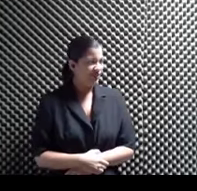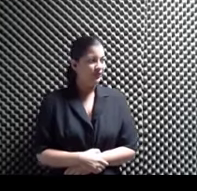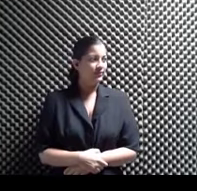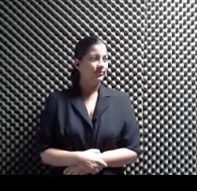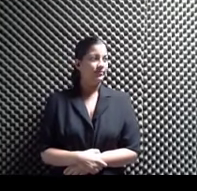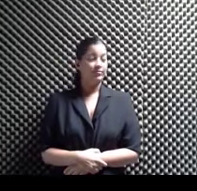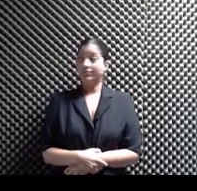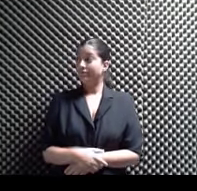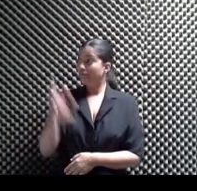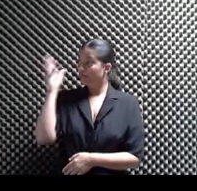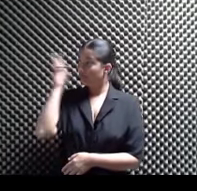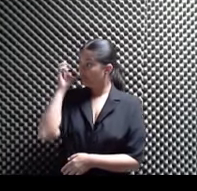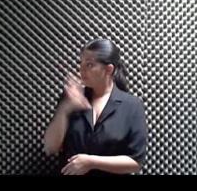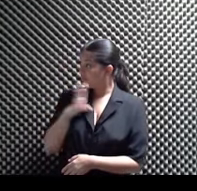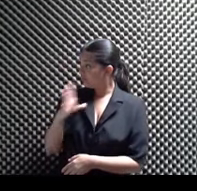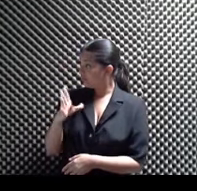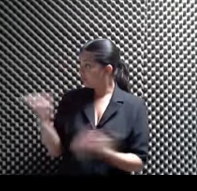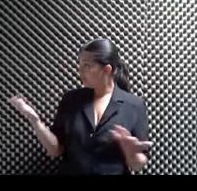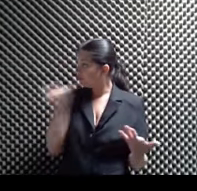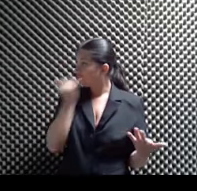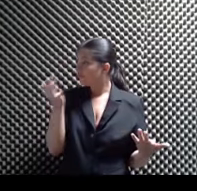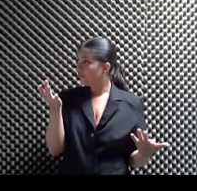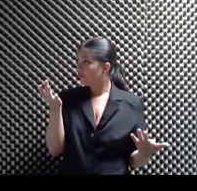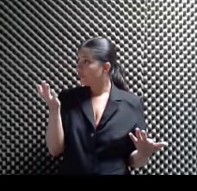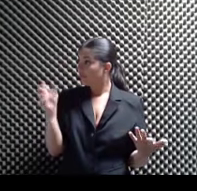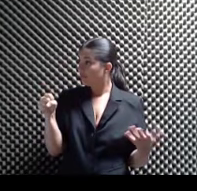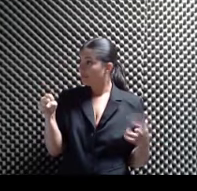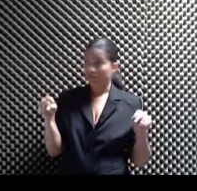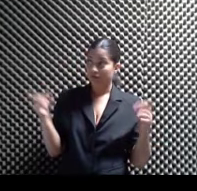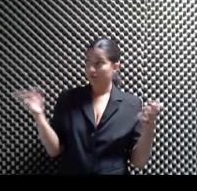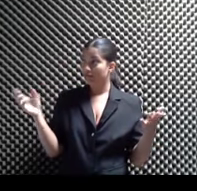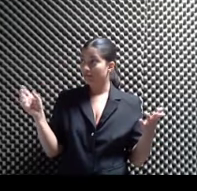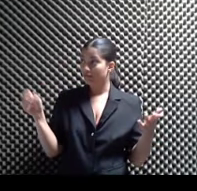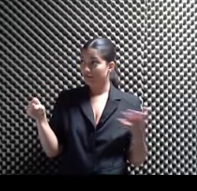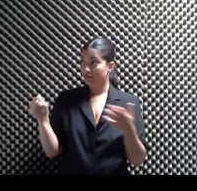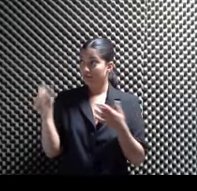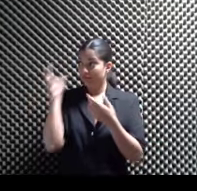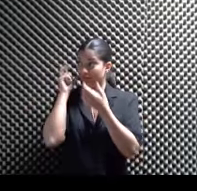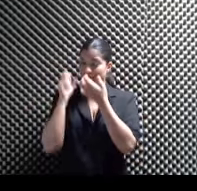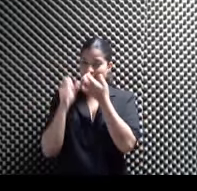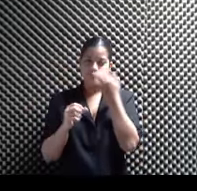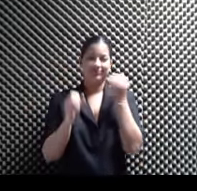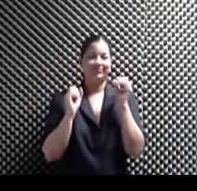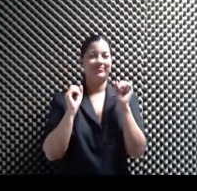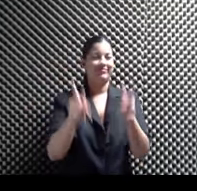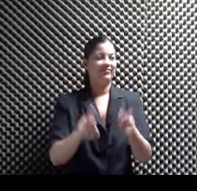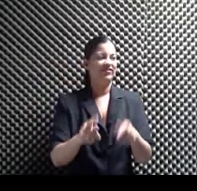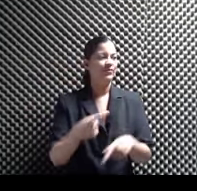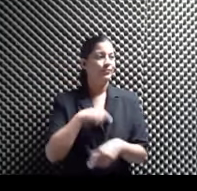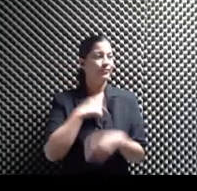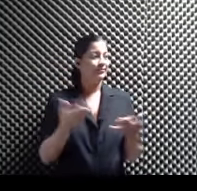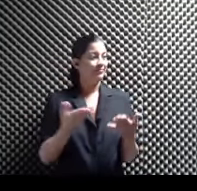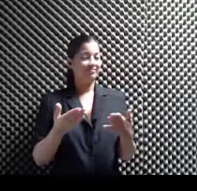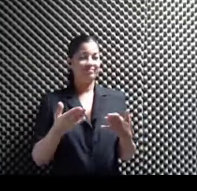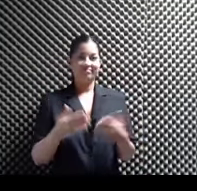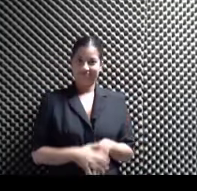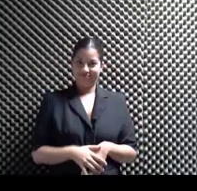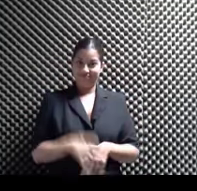¿Se oye bien? ¿Se oye bien? ¿No? ¿Sí? ¿Se oye? Ah, bueno, pues aquí estamos Estamos en vivo, estamos en vivo